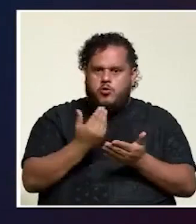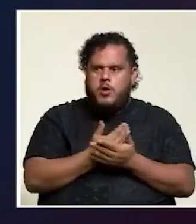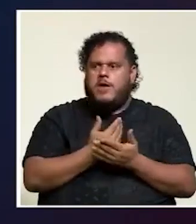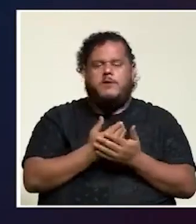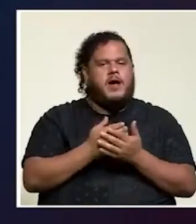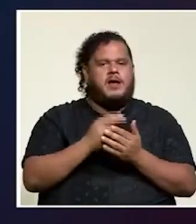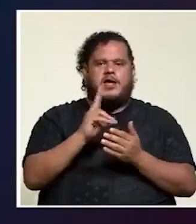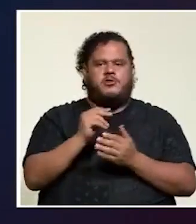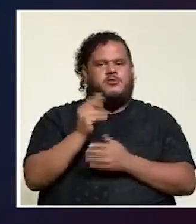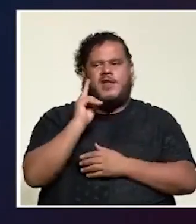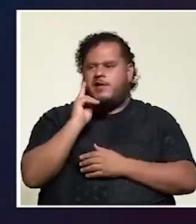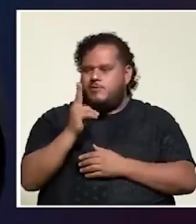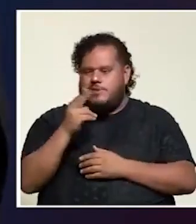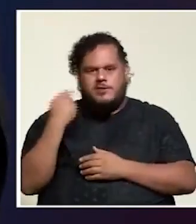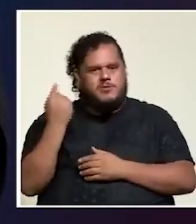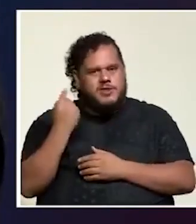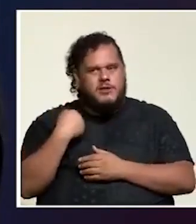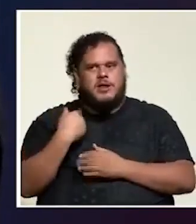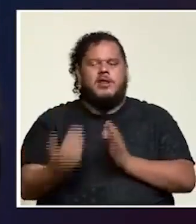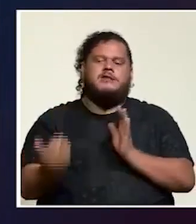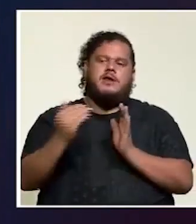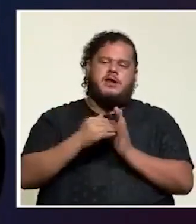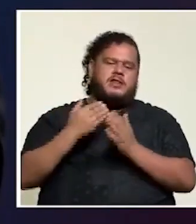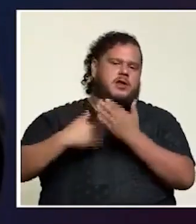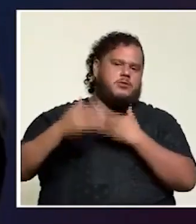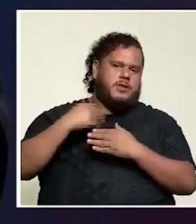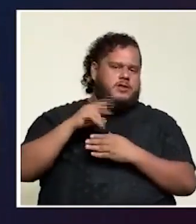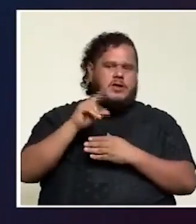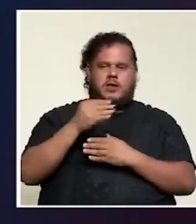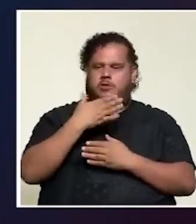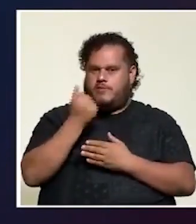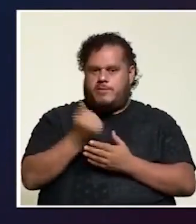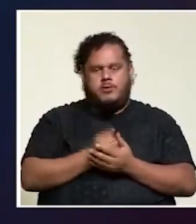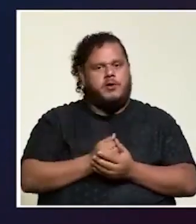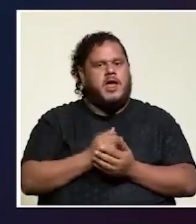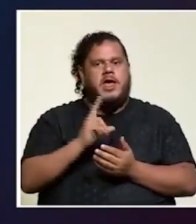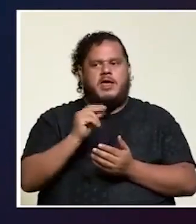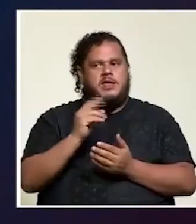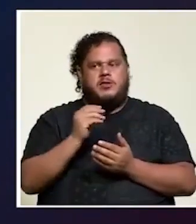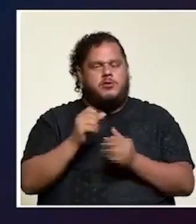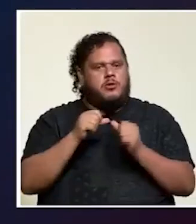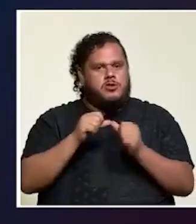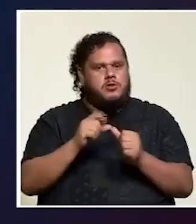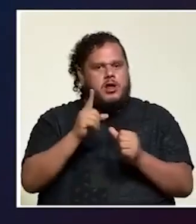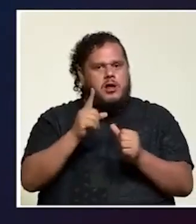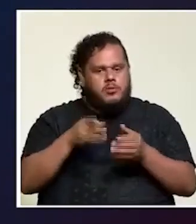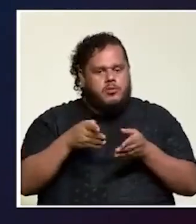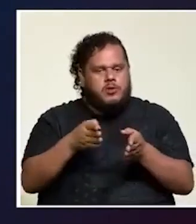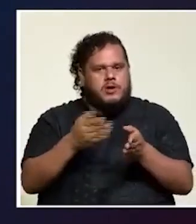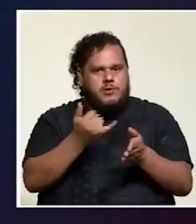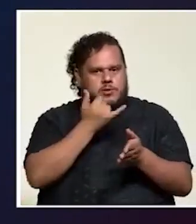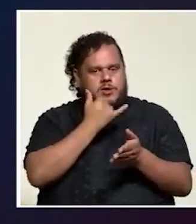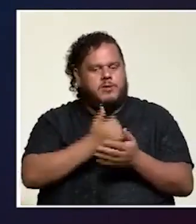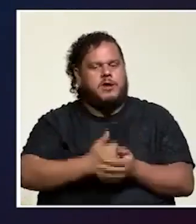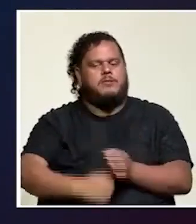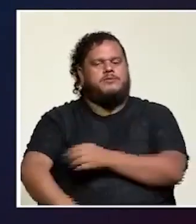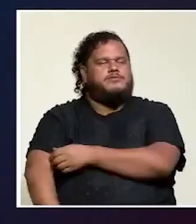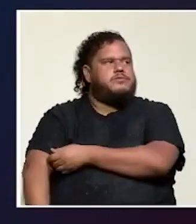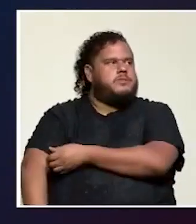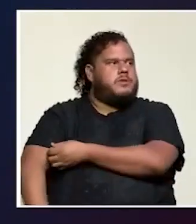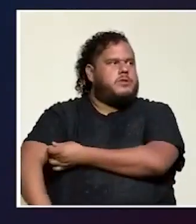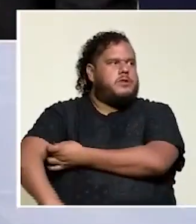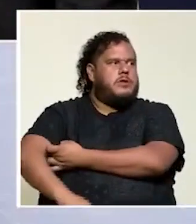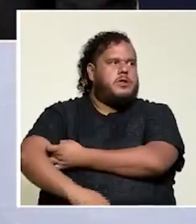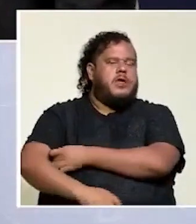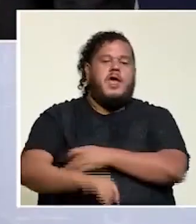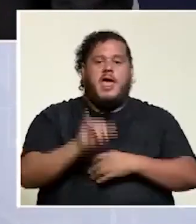más de lo mismo, que no sea regresar a un pasado que no fue mejor, ni tampoco continuar por una senda equivocada. ¿Y